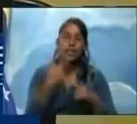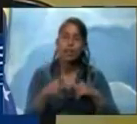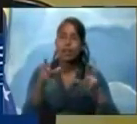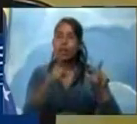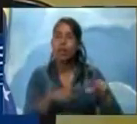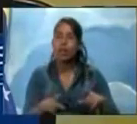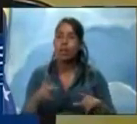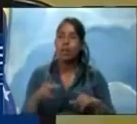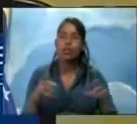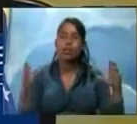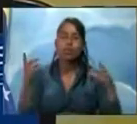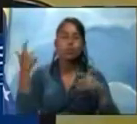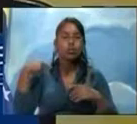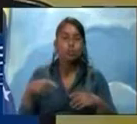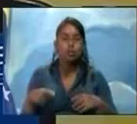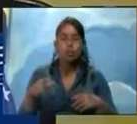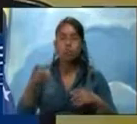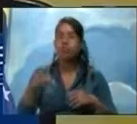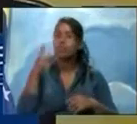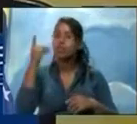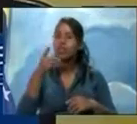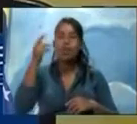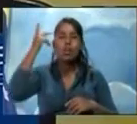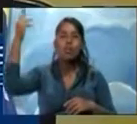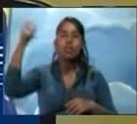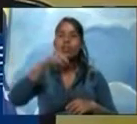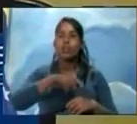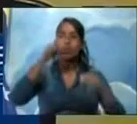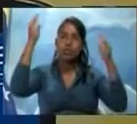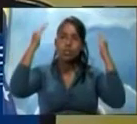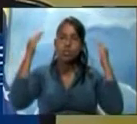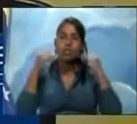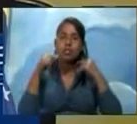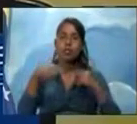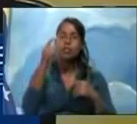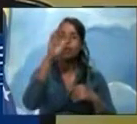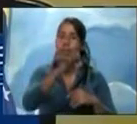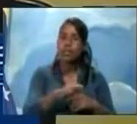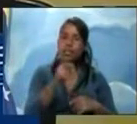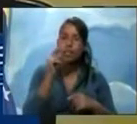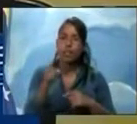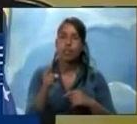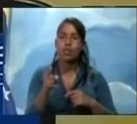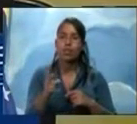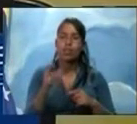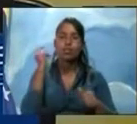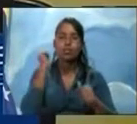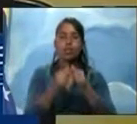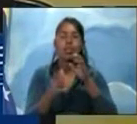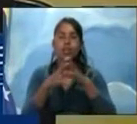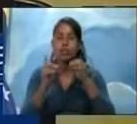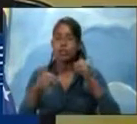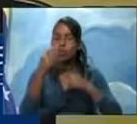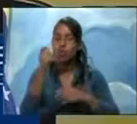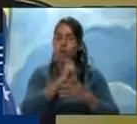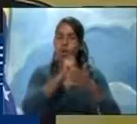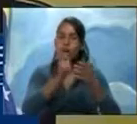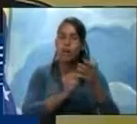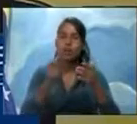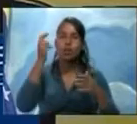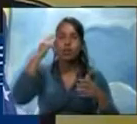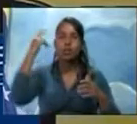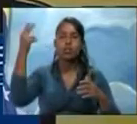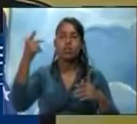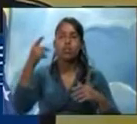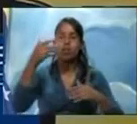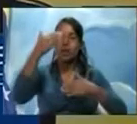Babilonia, tuvo Daniel un sueño y visiones de su cabeza mientras estaba en su lecho. Luego escribió el sueño